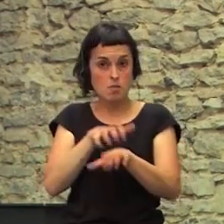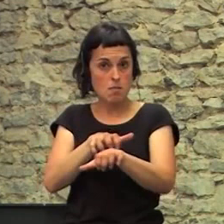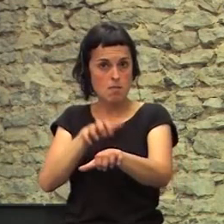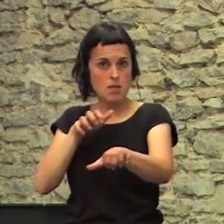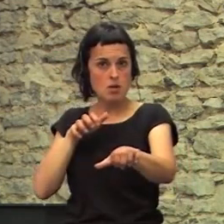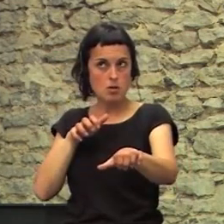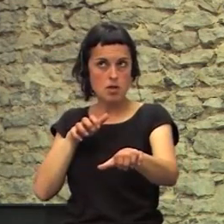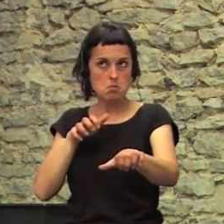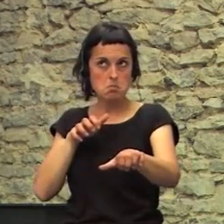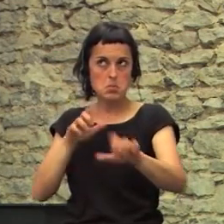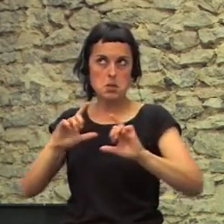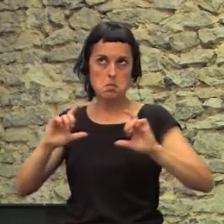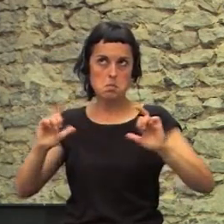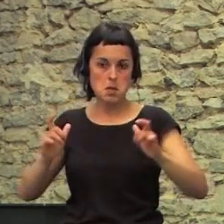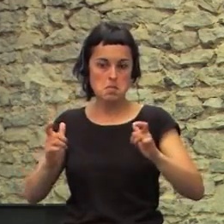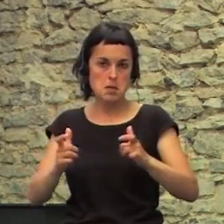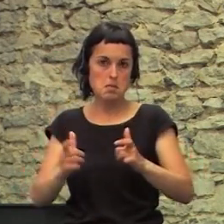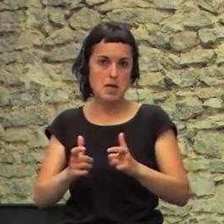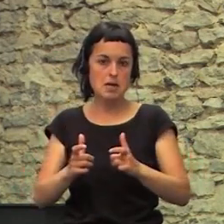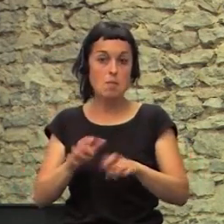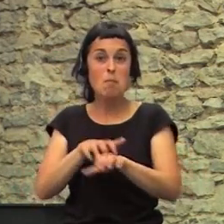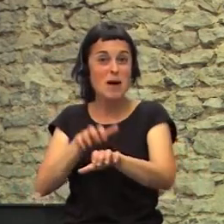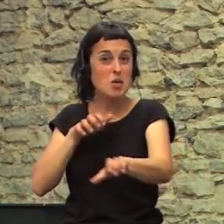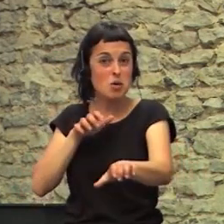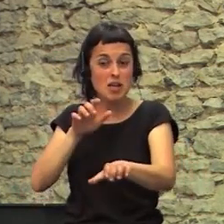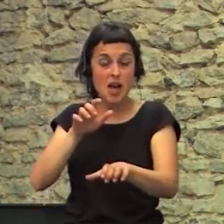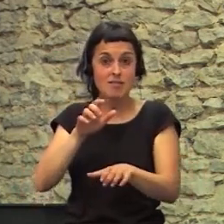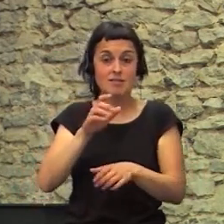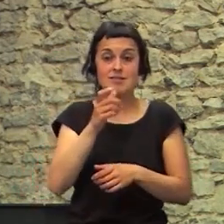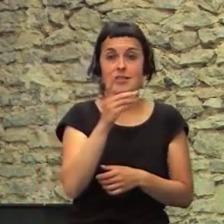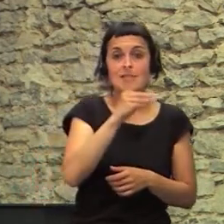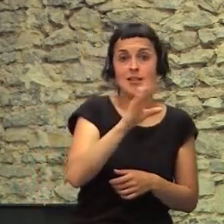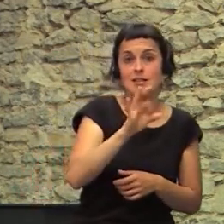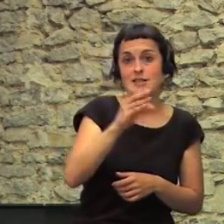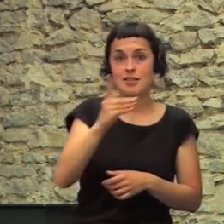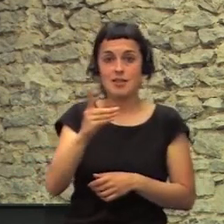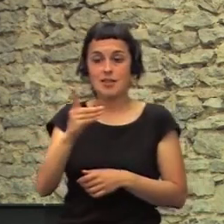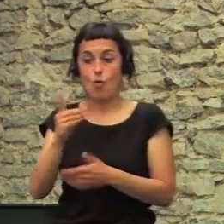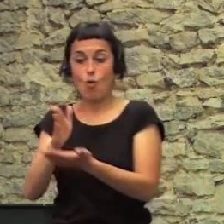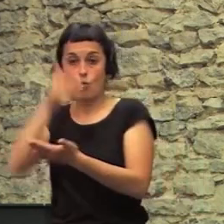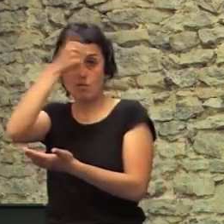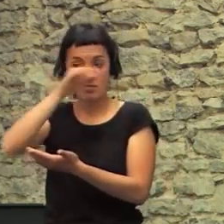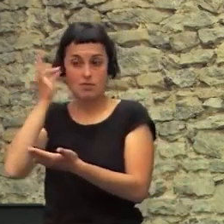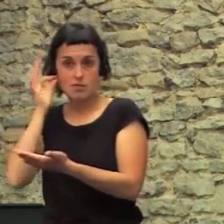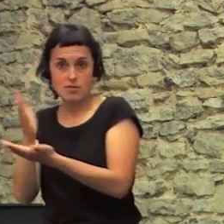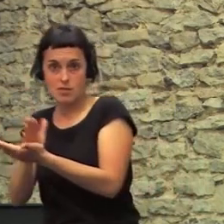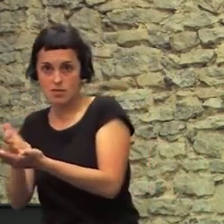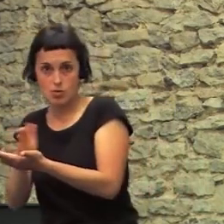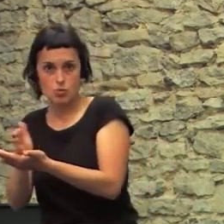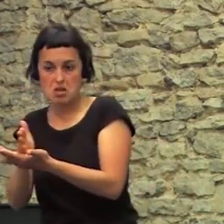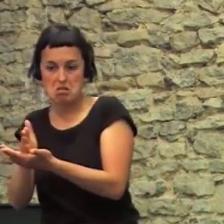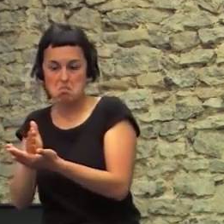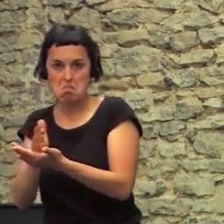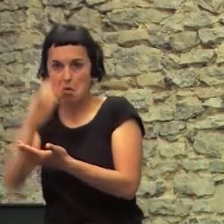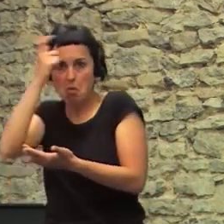la gran mayoría, cada vez menos, no han oído hablar sobre el término ni DSD ni intersexualidad.